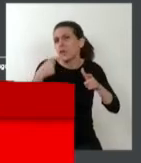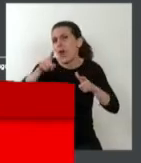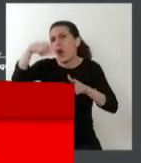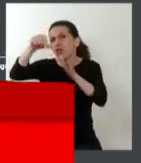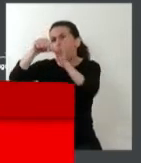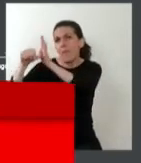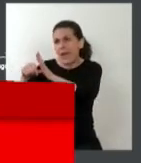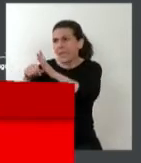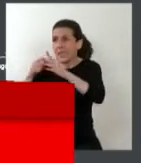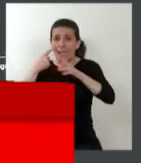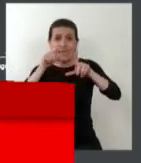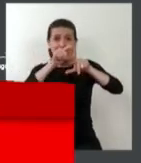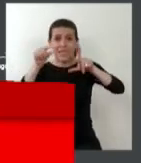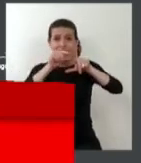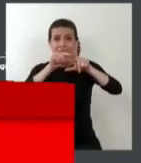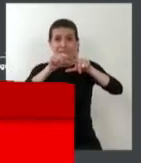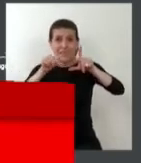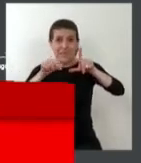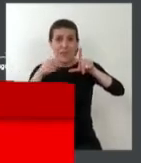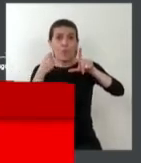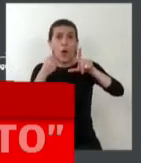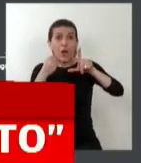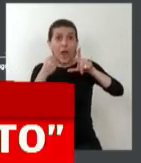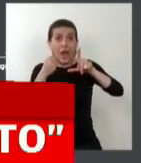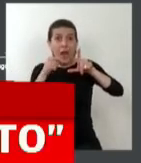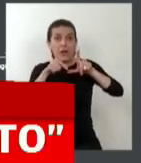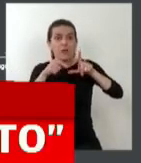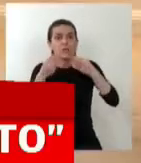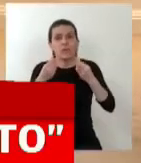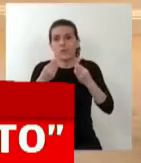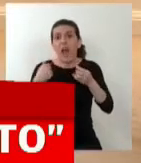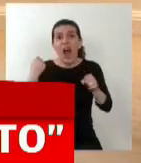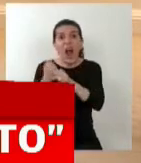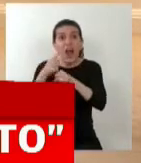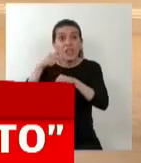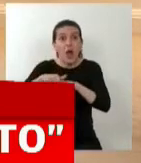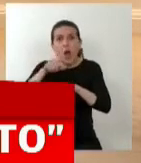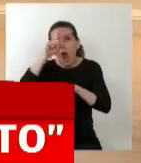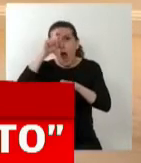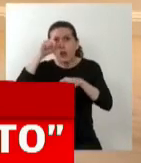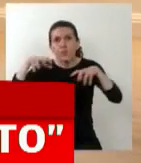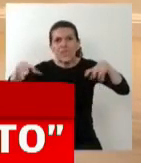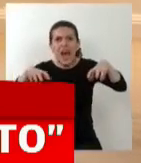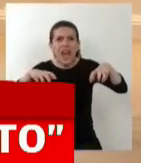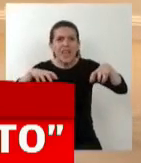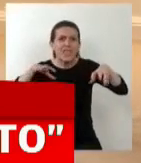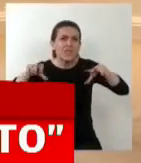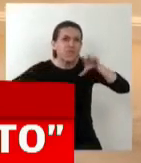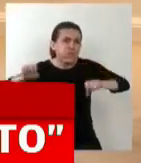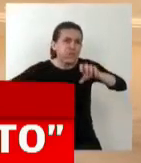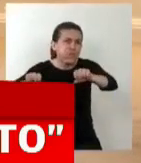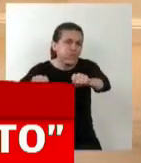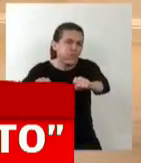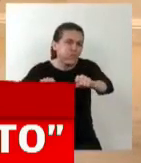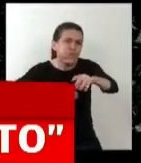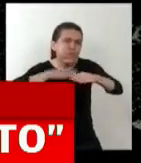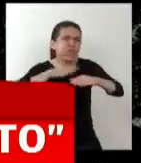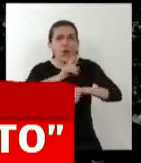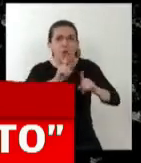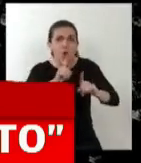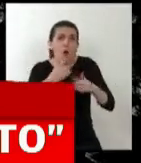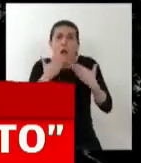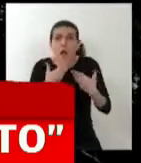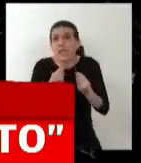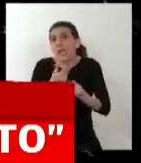países. Esto es porque hasta ahora no se ha saturado el sistema de salud, gracias al esfuerzo que hicimos como